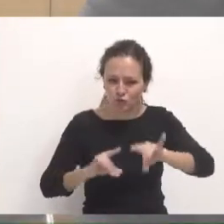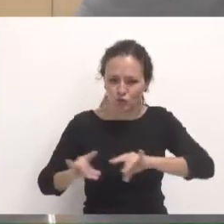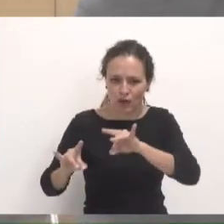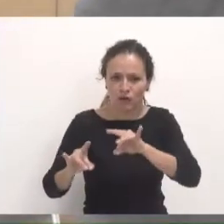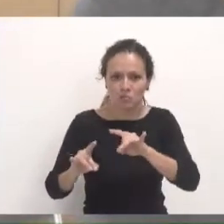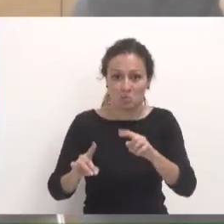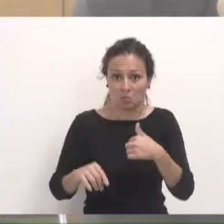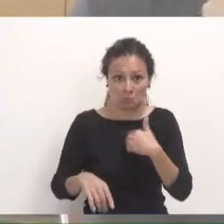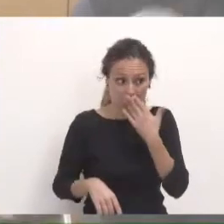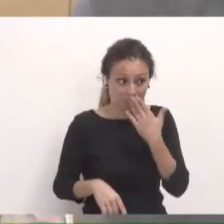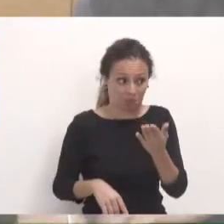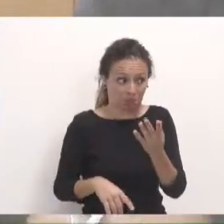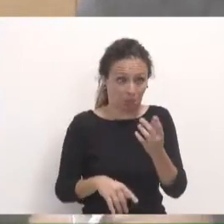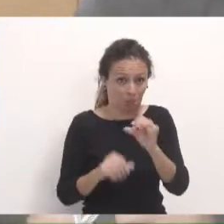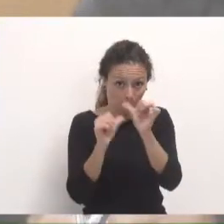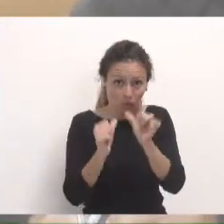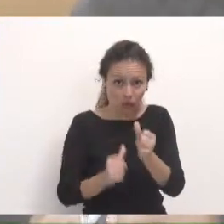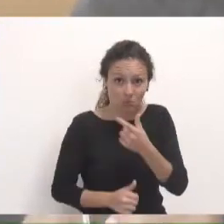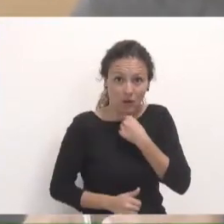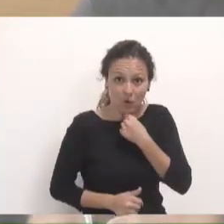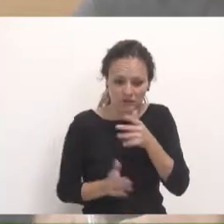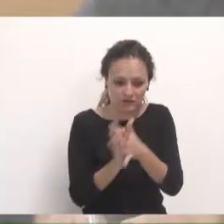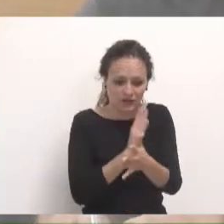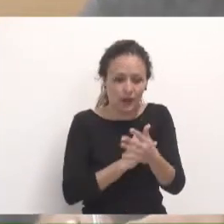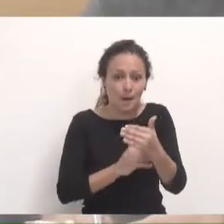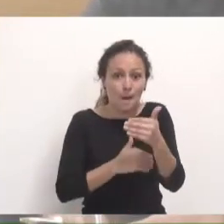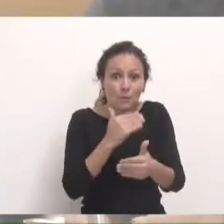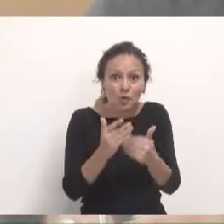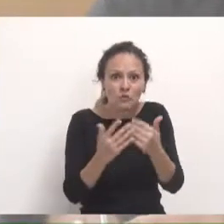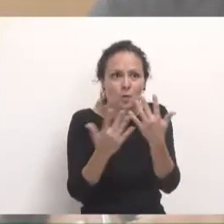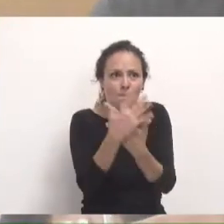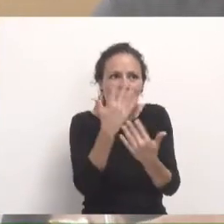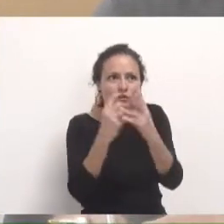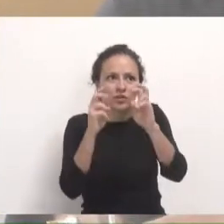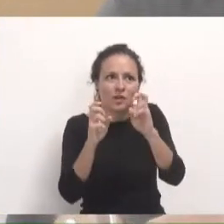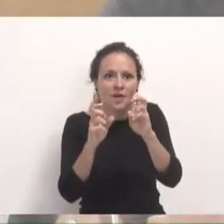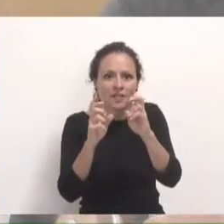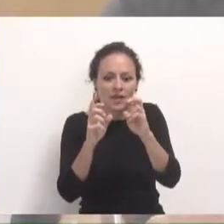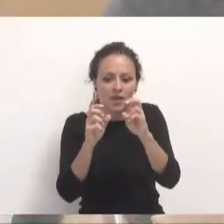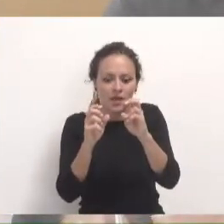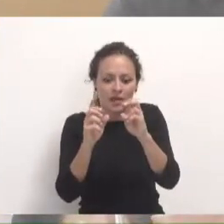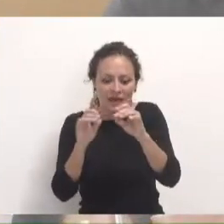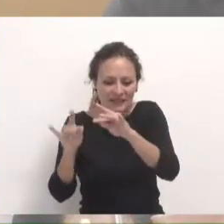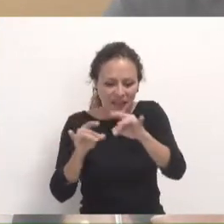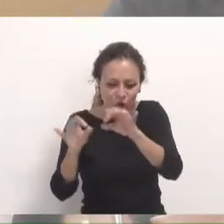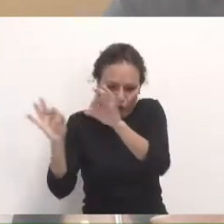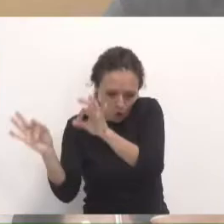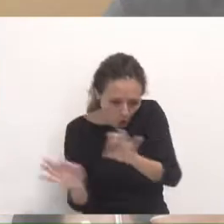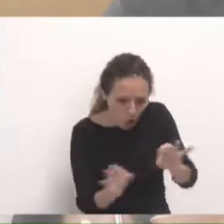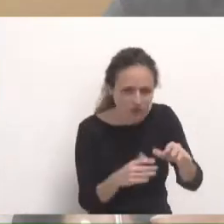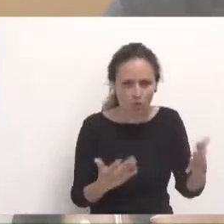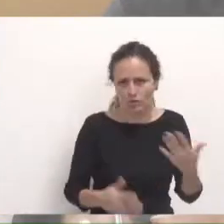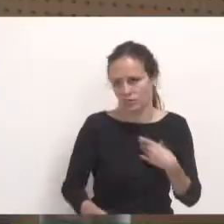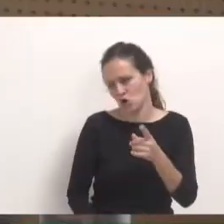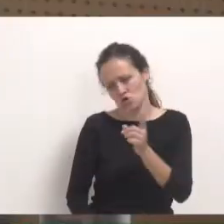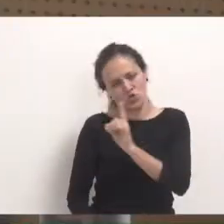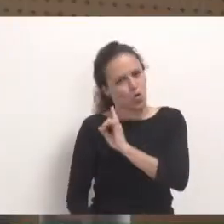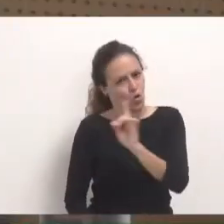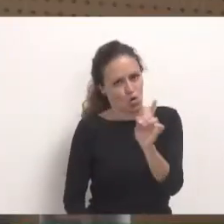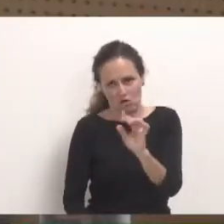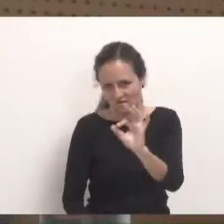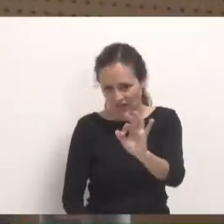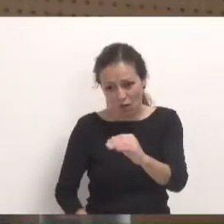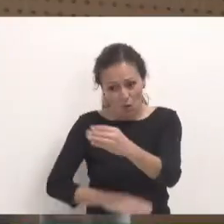mí me gusta. Yo no tengo ningún inconveniente en los procesos mixtos de la ordenación del territorio. No. Es que no es verdad. Fonsalía no va a